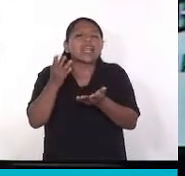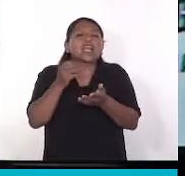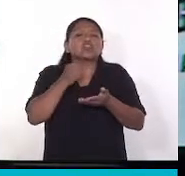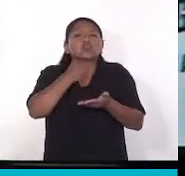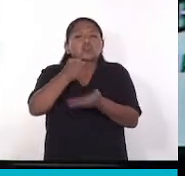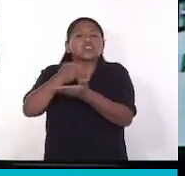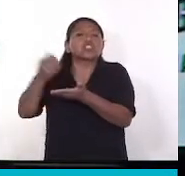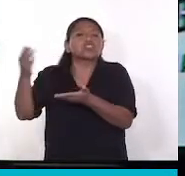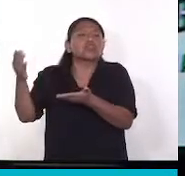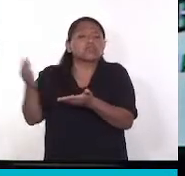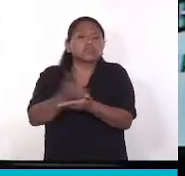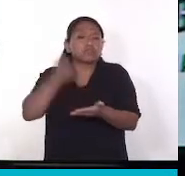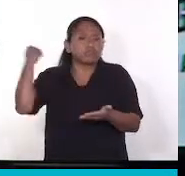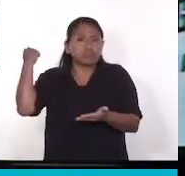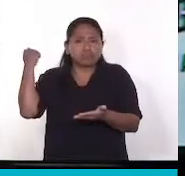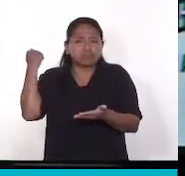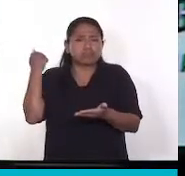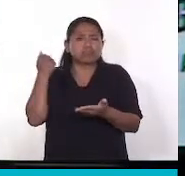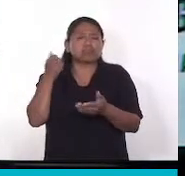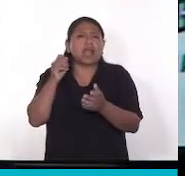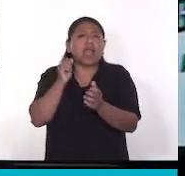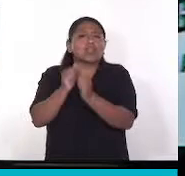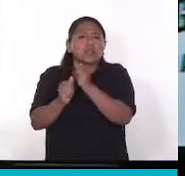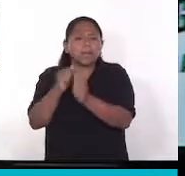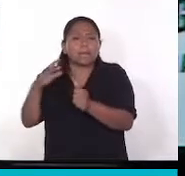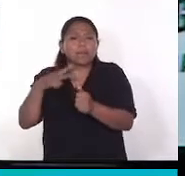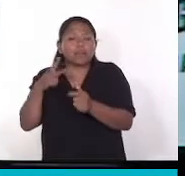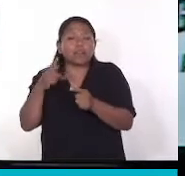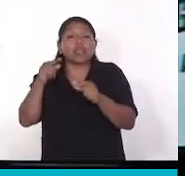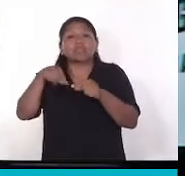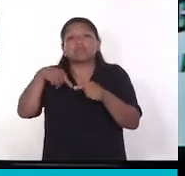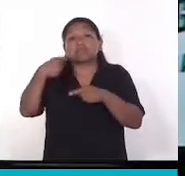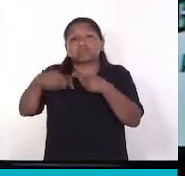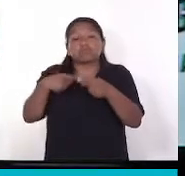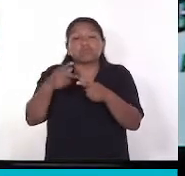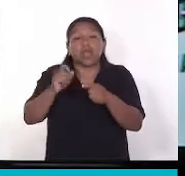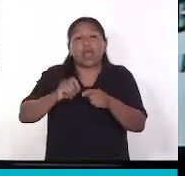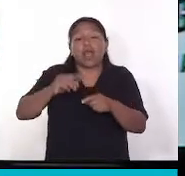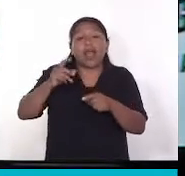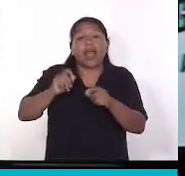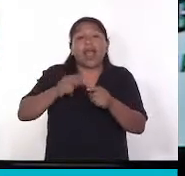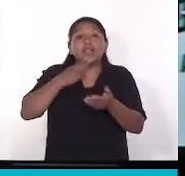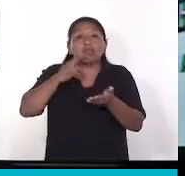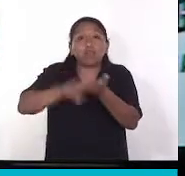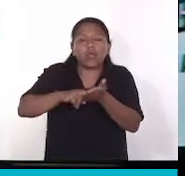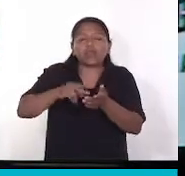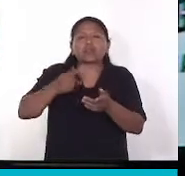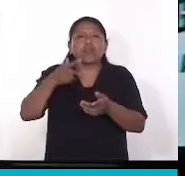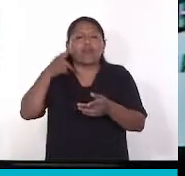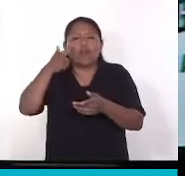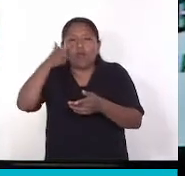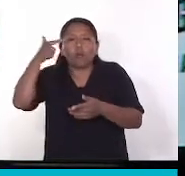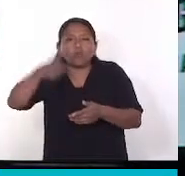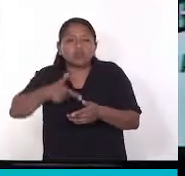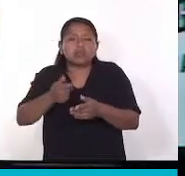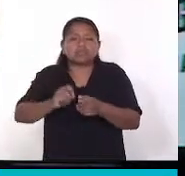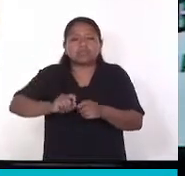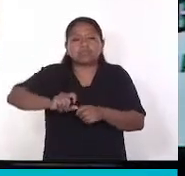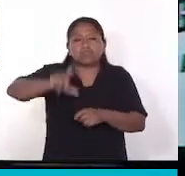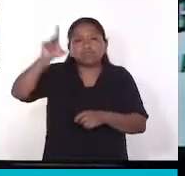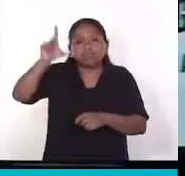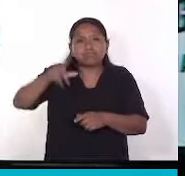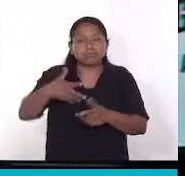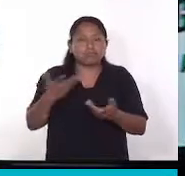subsidios a los servicios privatizados y eso dio lugar rápidamente a los aumentos de tarifas, a los aumentos del combustible. A todo eso